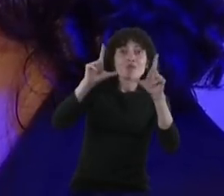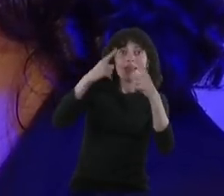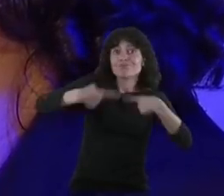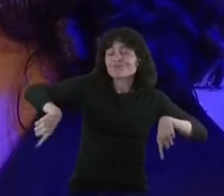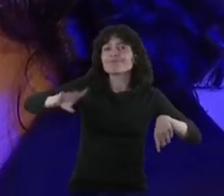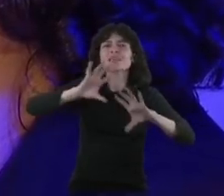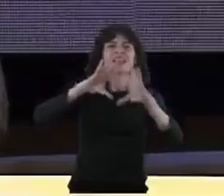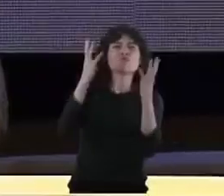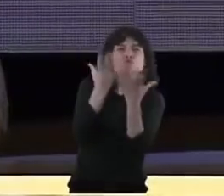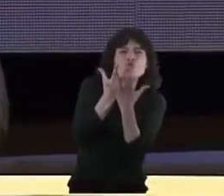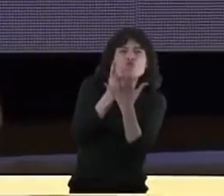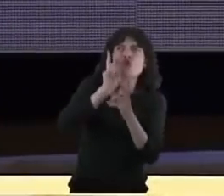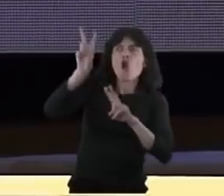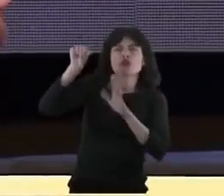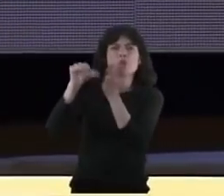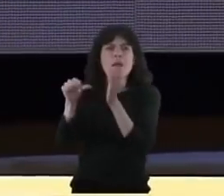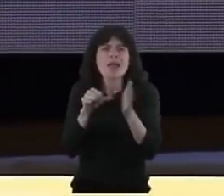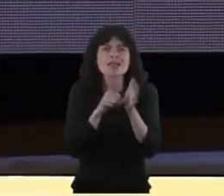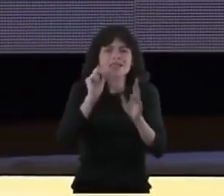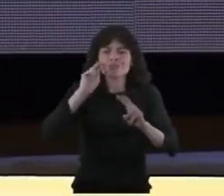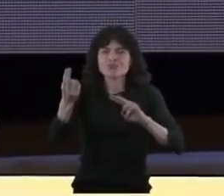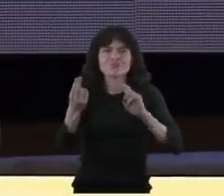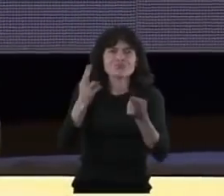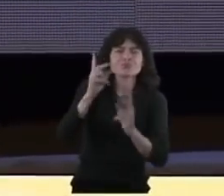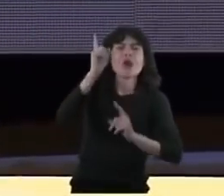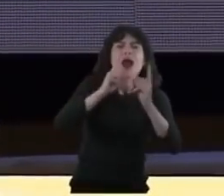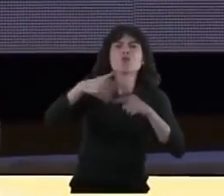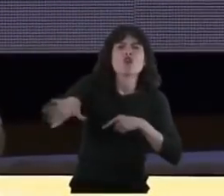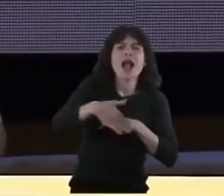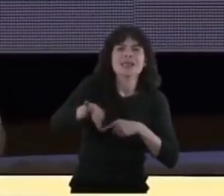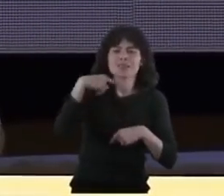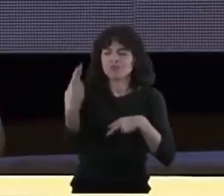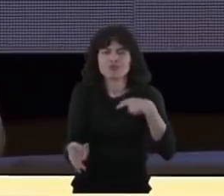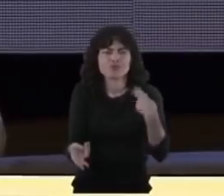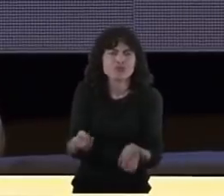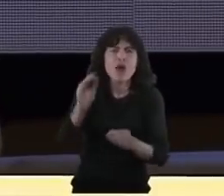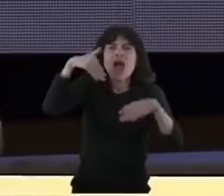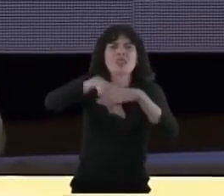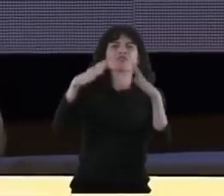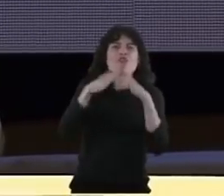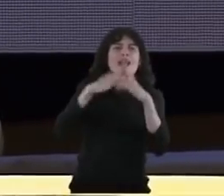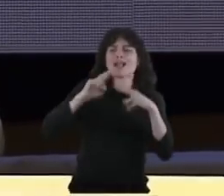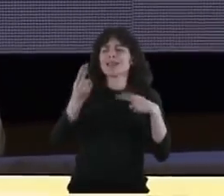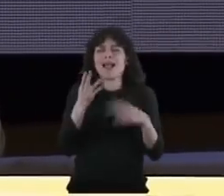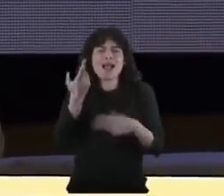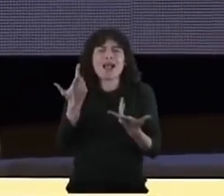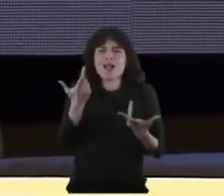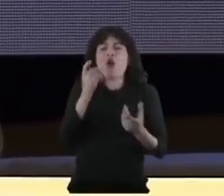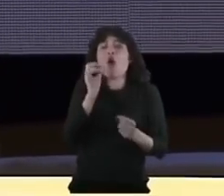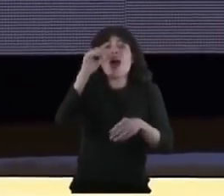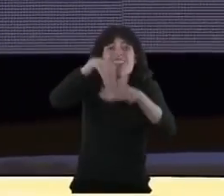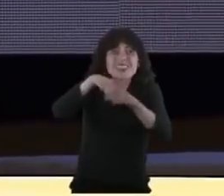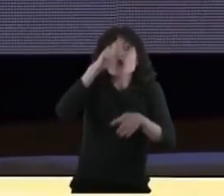de cómo hombres y mujeres morían en sus casas, morían en sus calles, morían en los pasillos de los hospitales sin